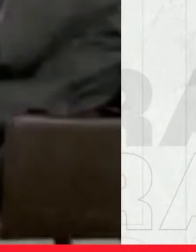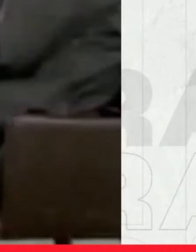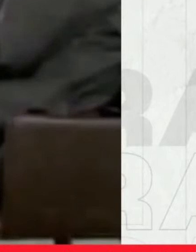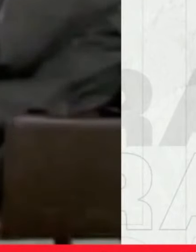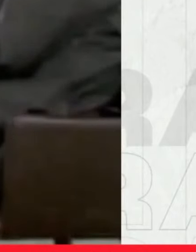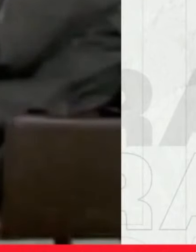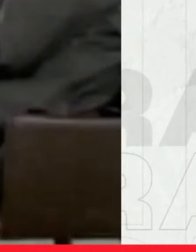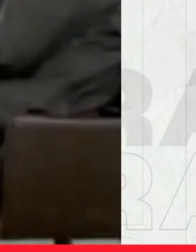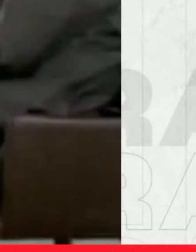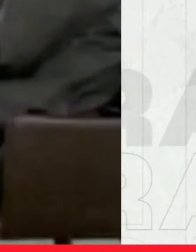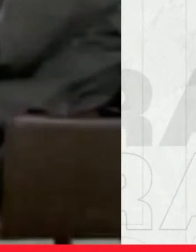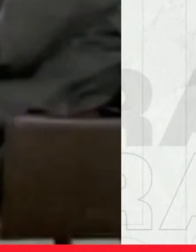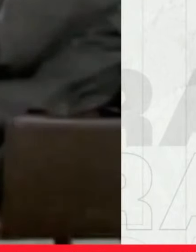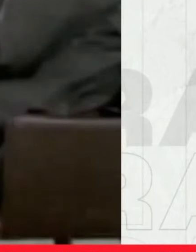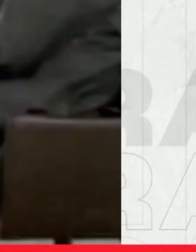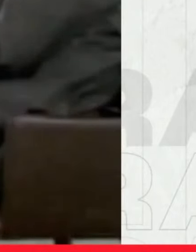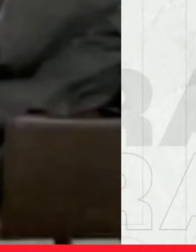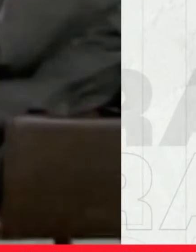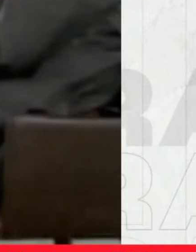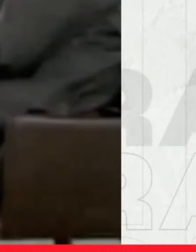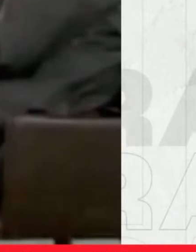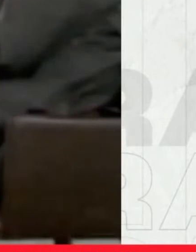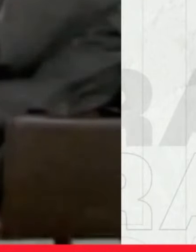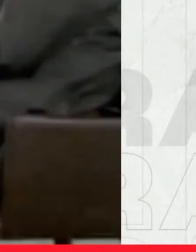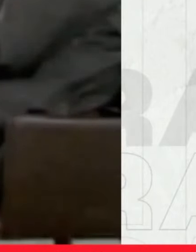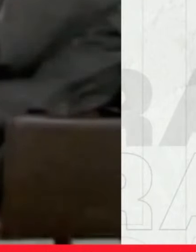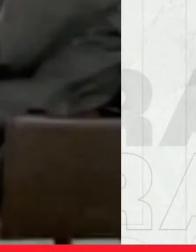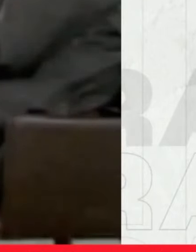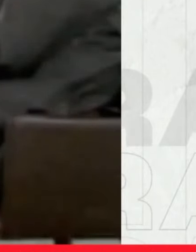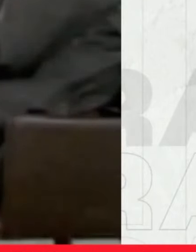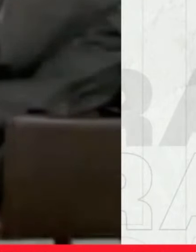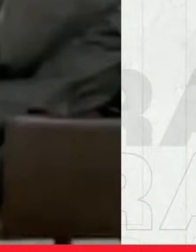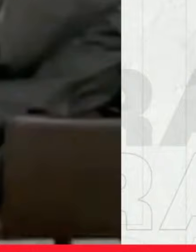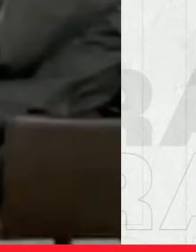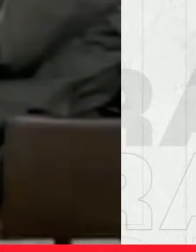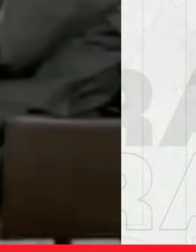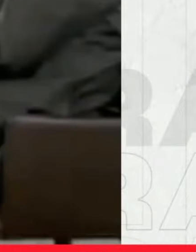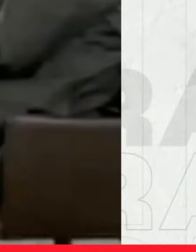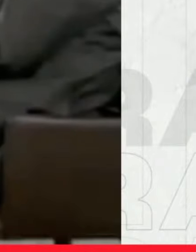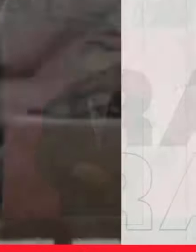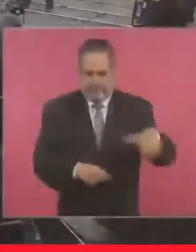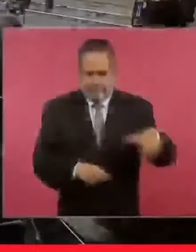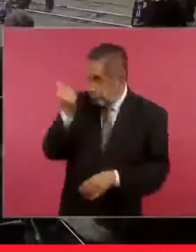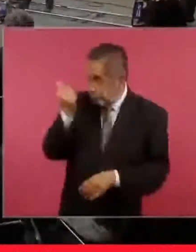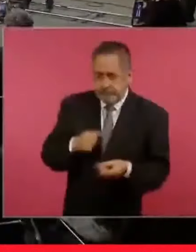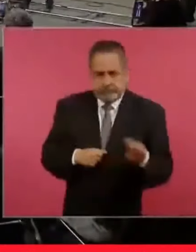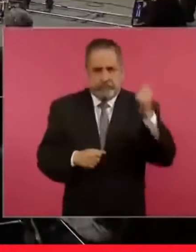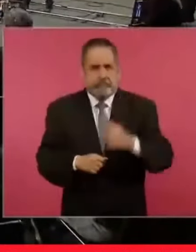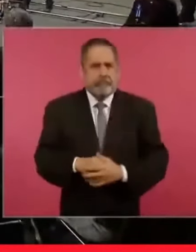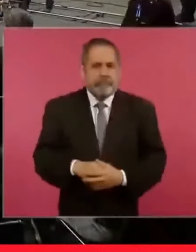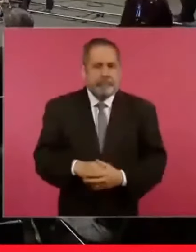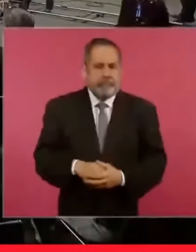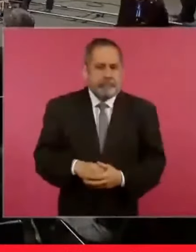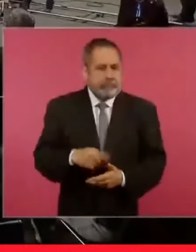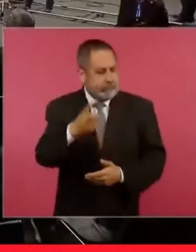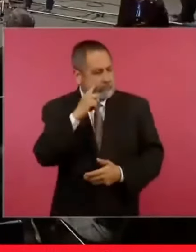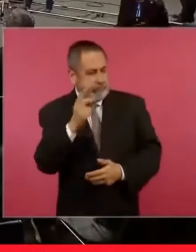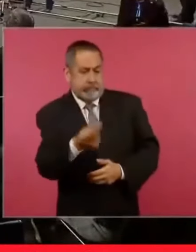editoriales eso no se puede eso es calle Eso es calle Eso es calle